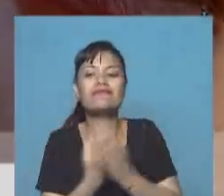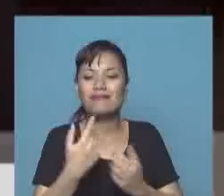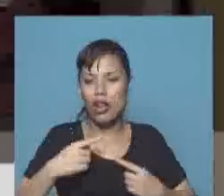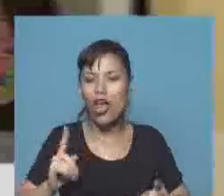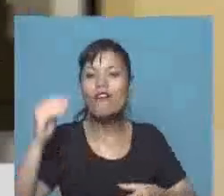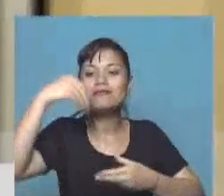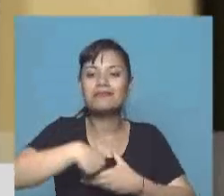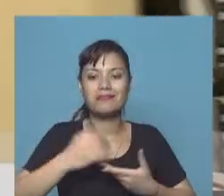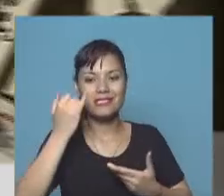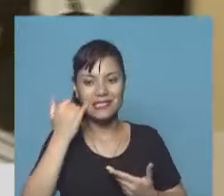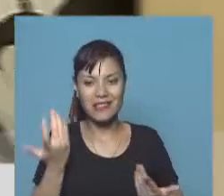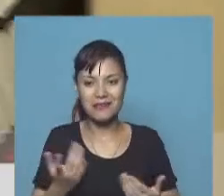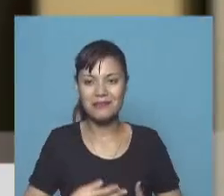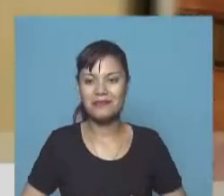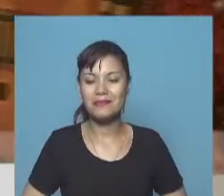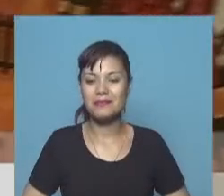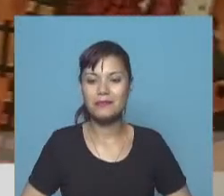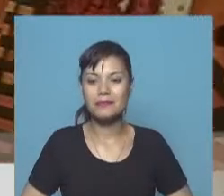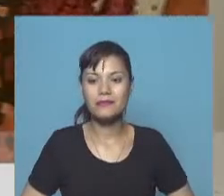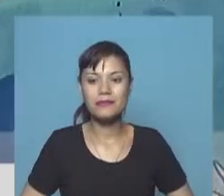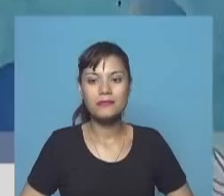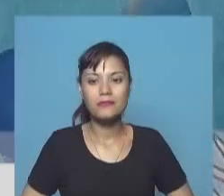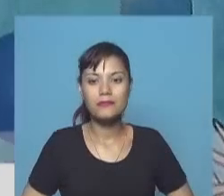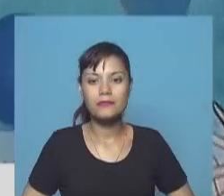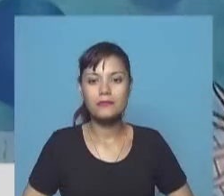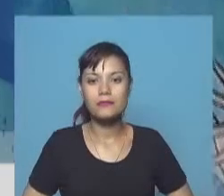vino conmigo. Un sorbo de